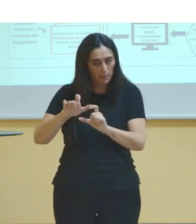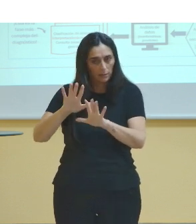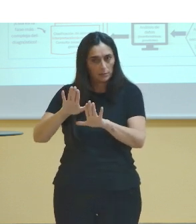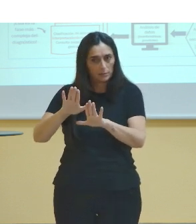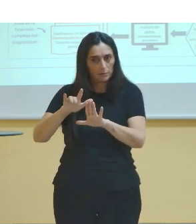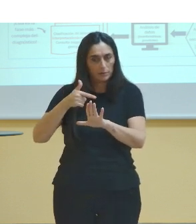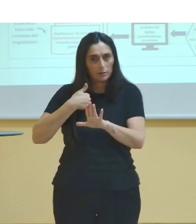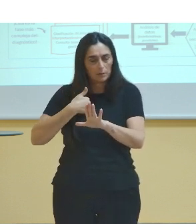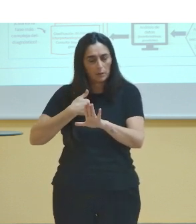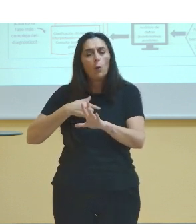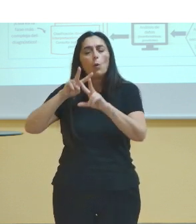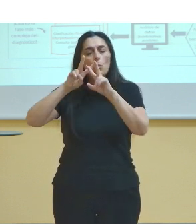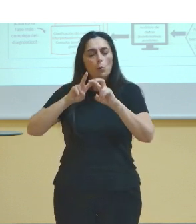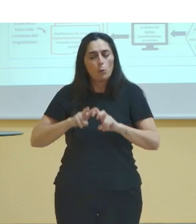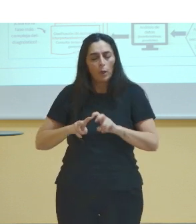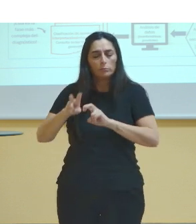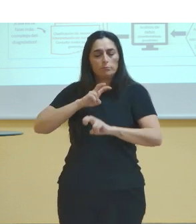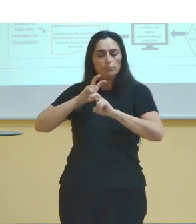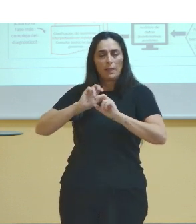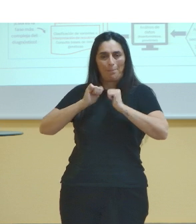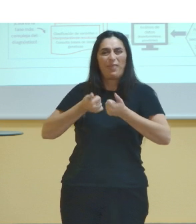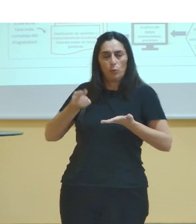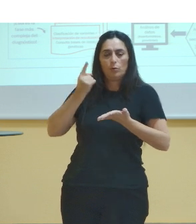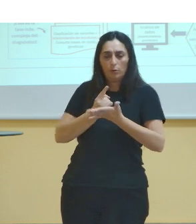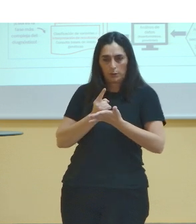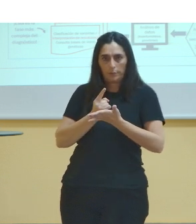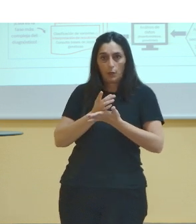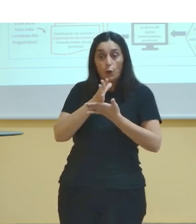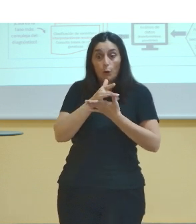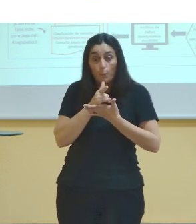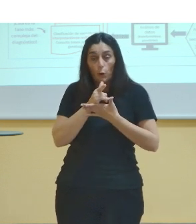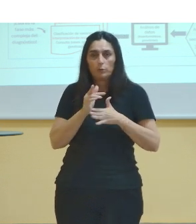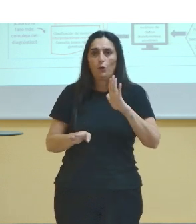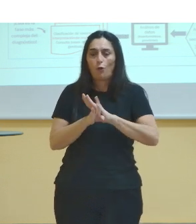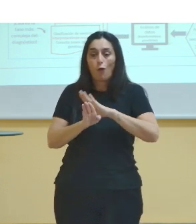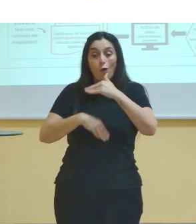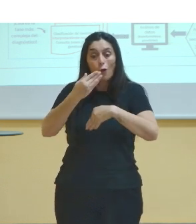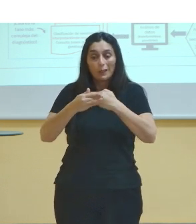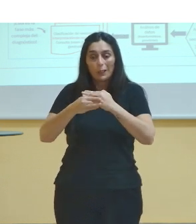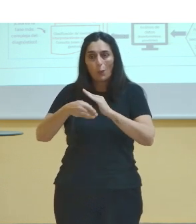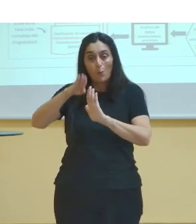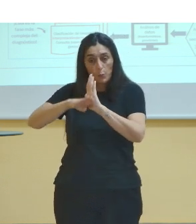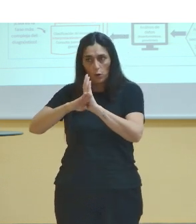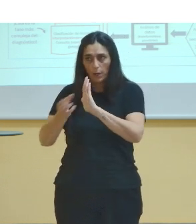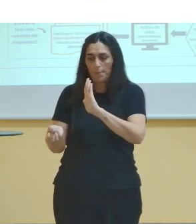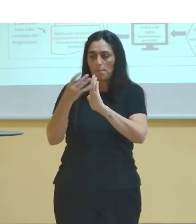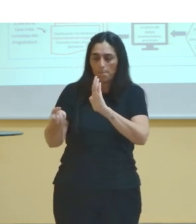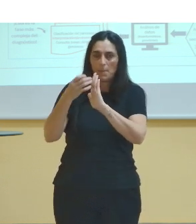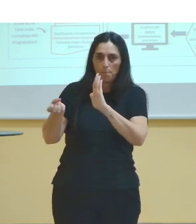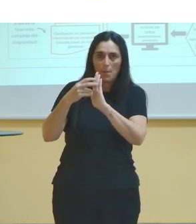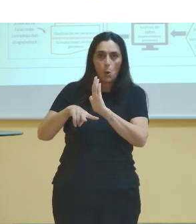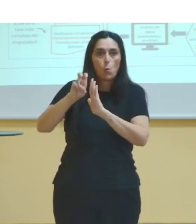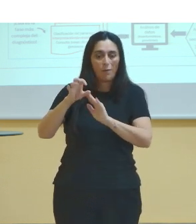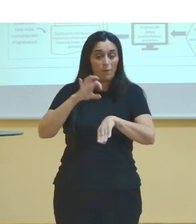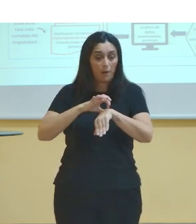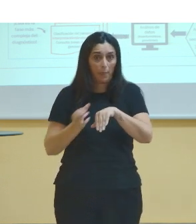y se va reanalizando y se vuelve, porque claro, continuamente se van subiendo nuevas secuencias, van apareciendo nuevas patologías. Entonces,